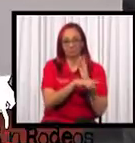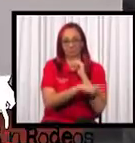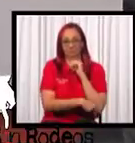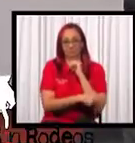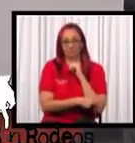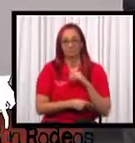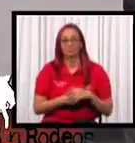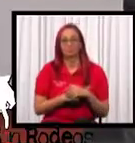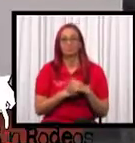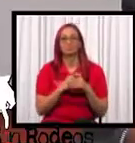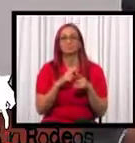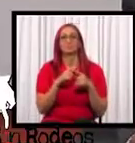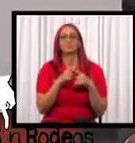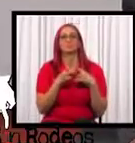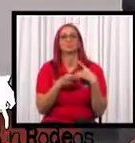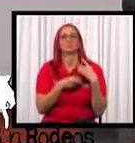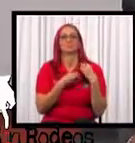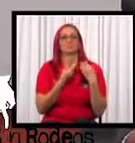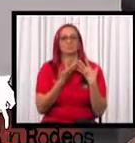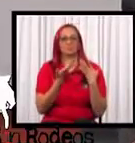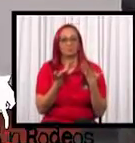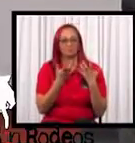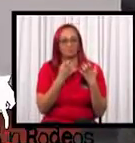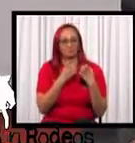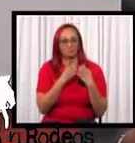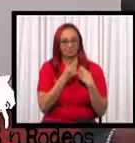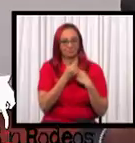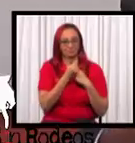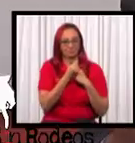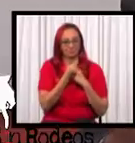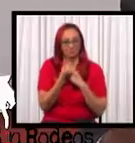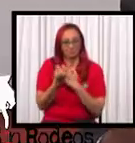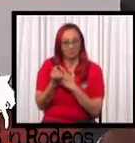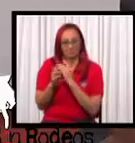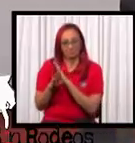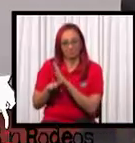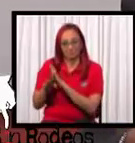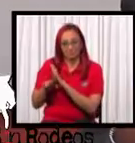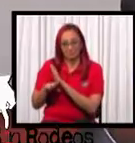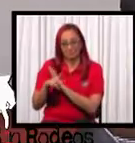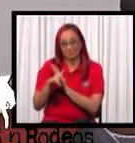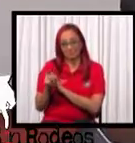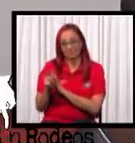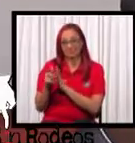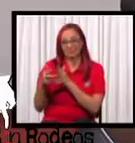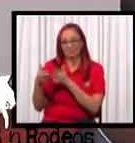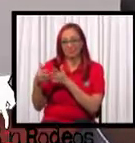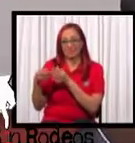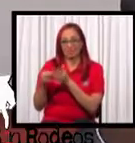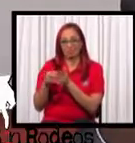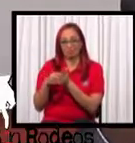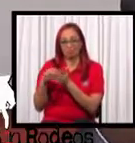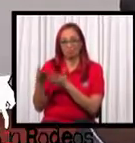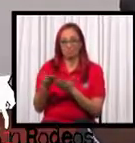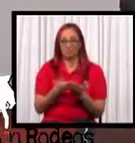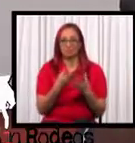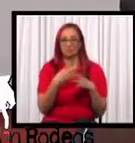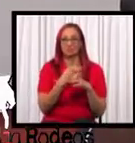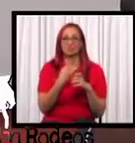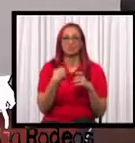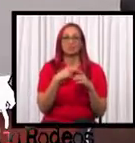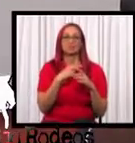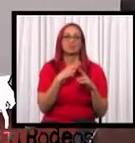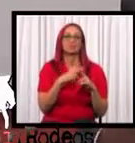que hacen es que con el precio barato del arroz importado se hace lo que llamamos un mix